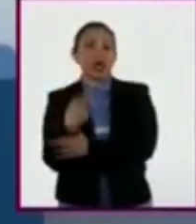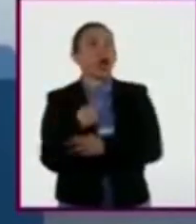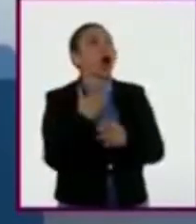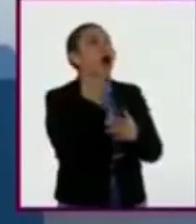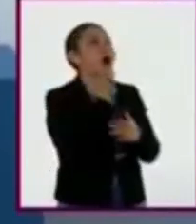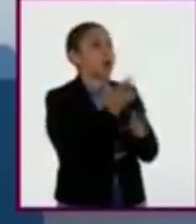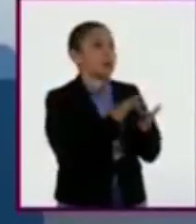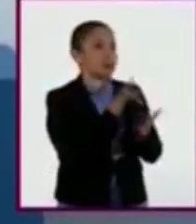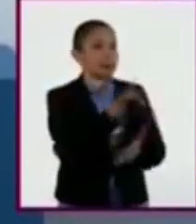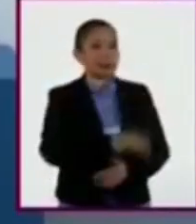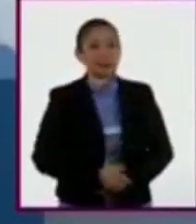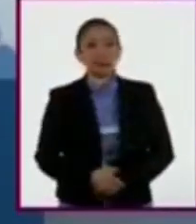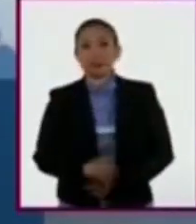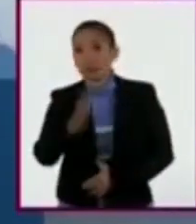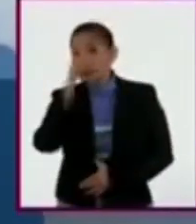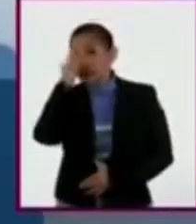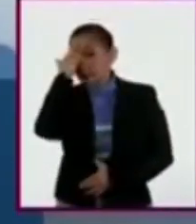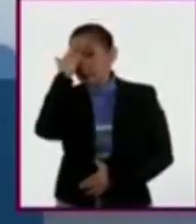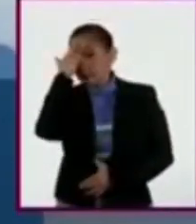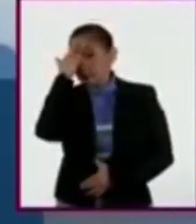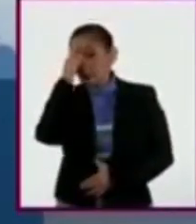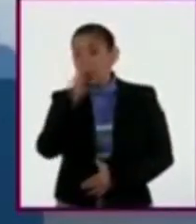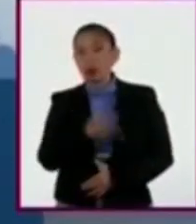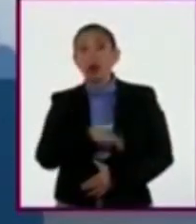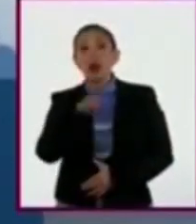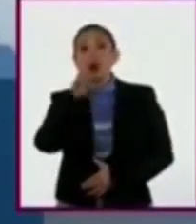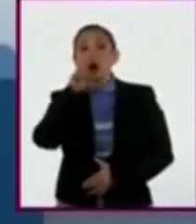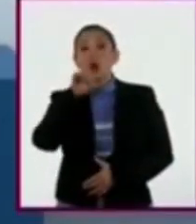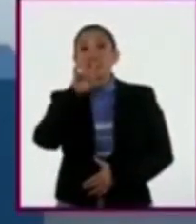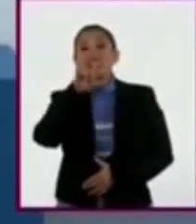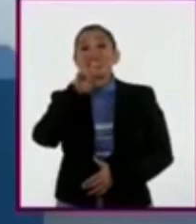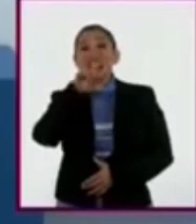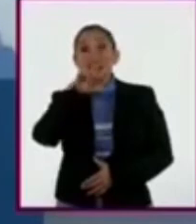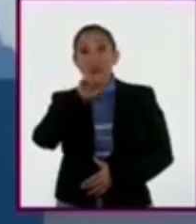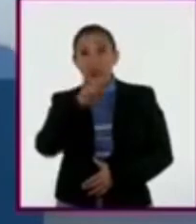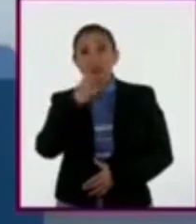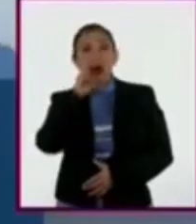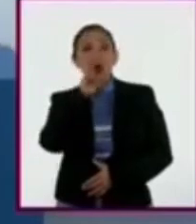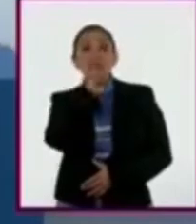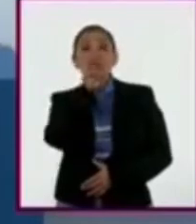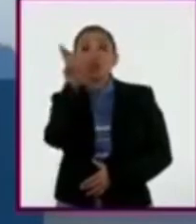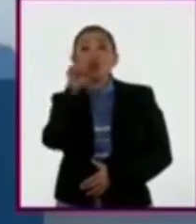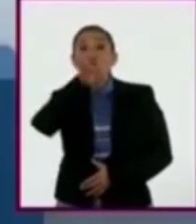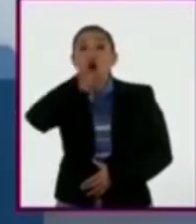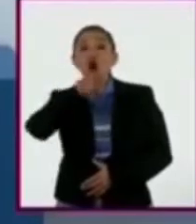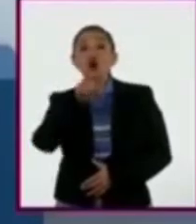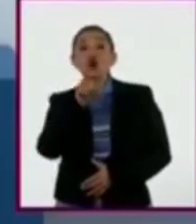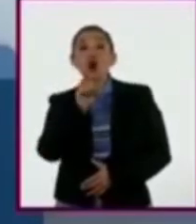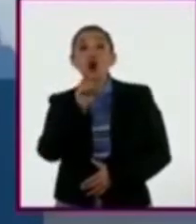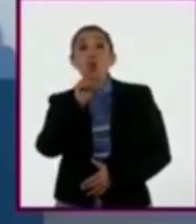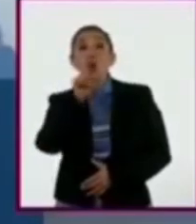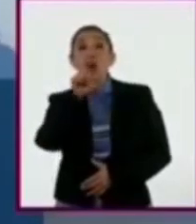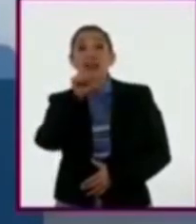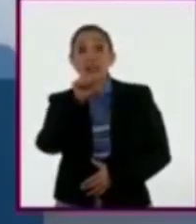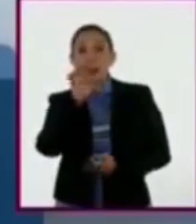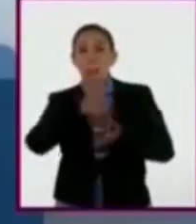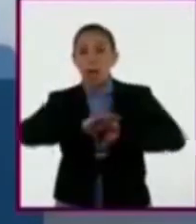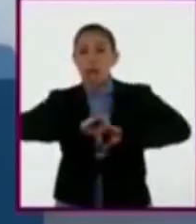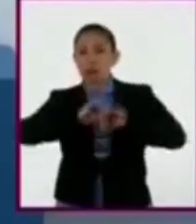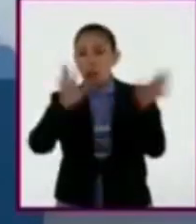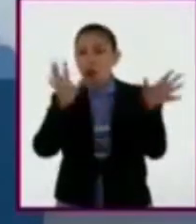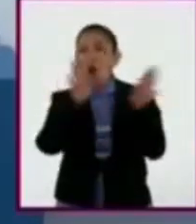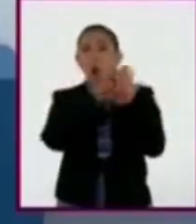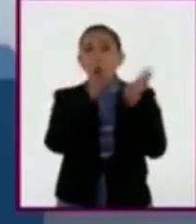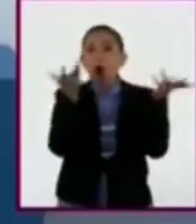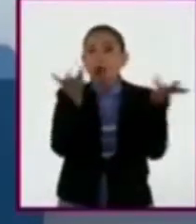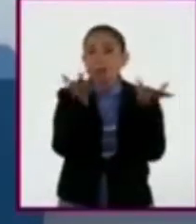maestro. Recuerden que las unidades que tenemos presentes nos darán como resultado joules. Para que tengan más claro el